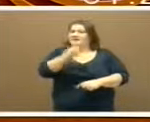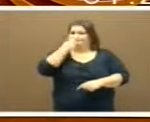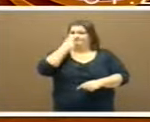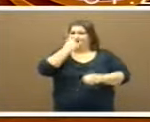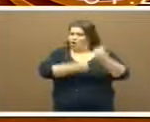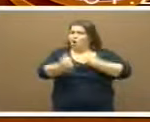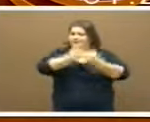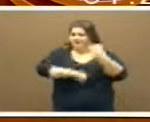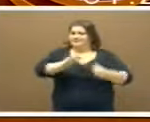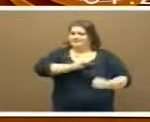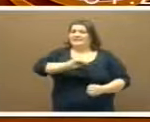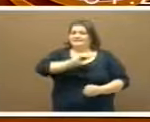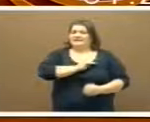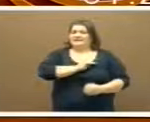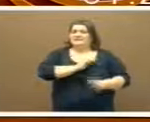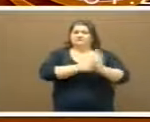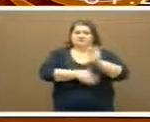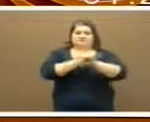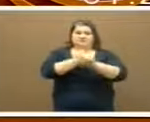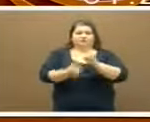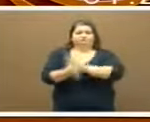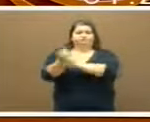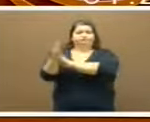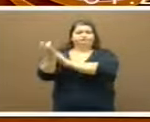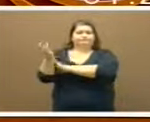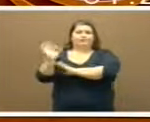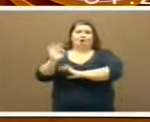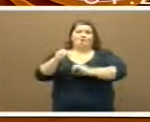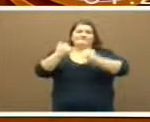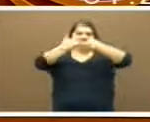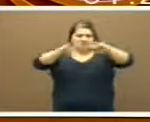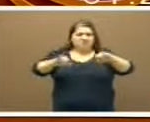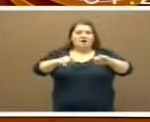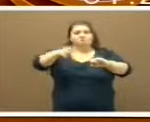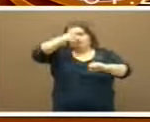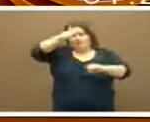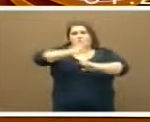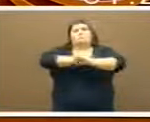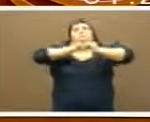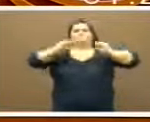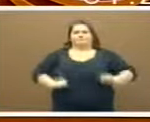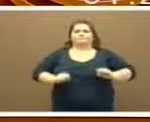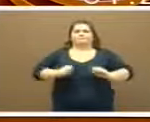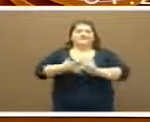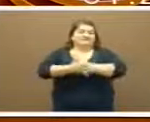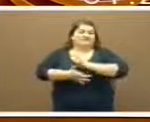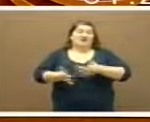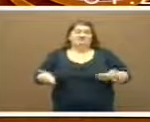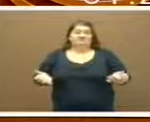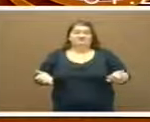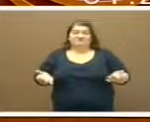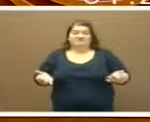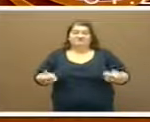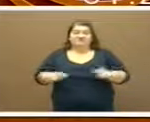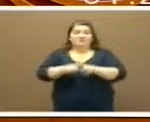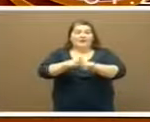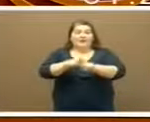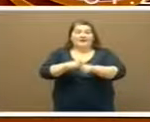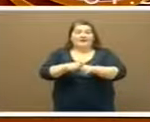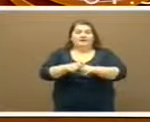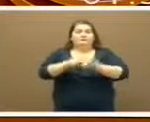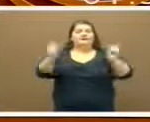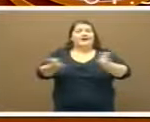económicos que hace que se creen puestos de trabajo, las fiestas están muy arraigadas en los pueblos, yo creo que no es… No digo que vayamos a hacer nosotros